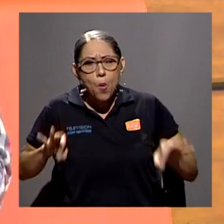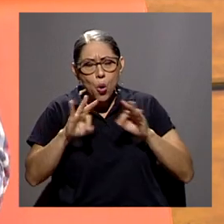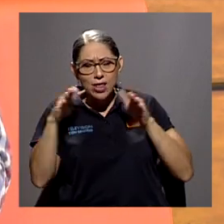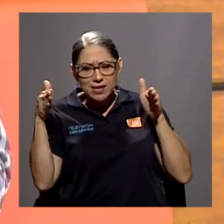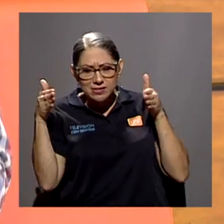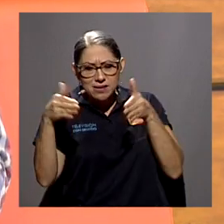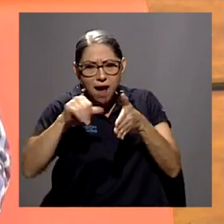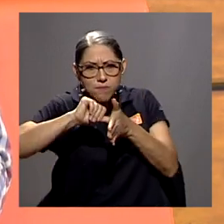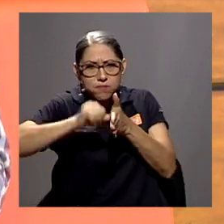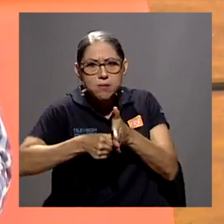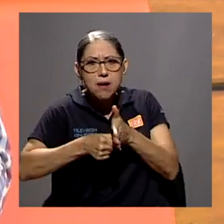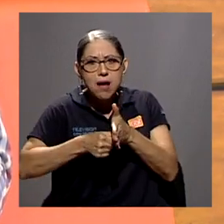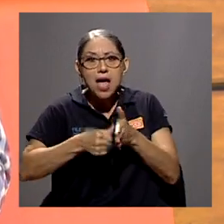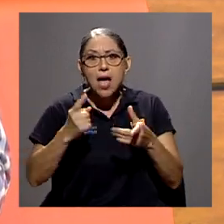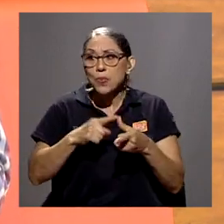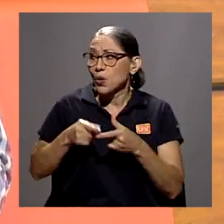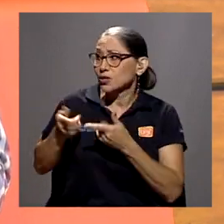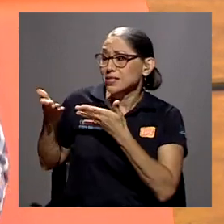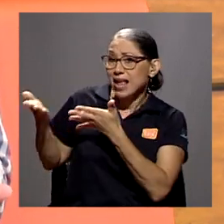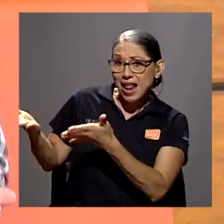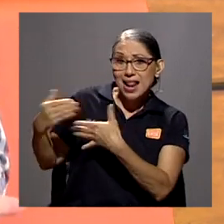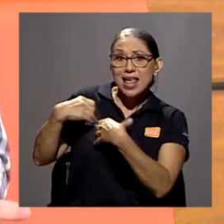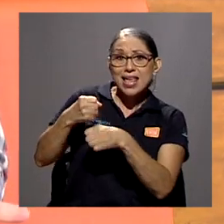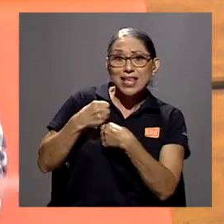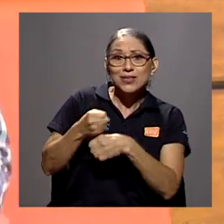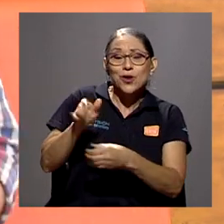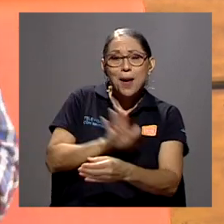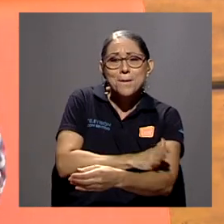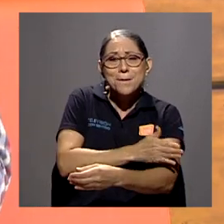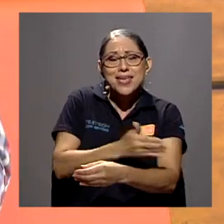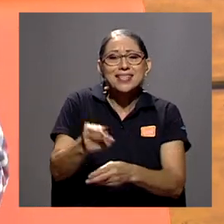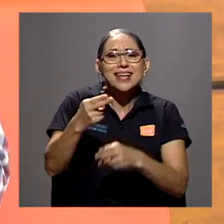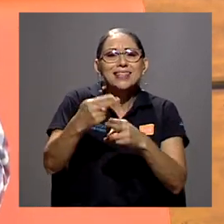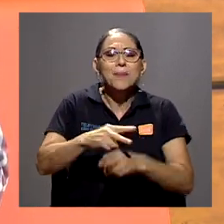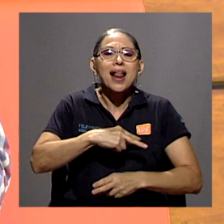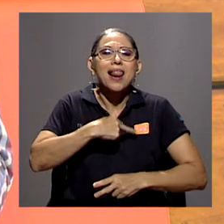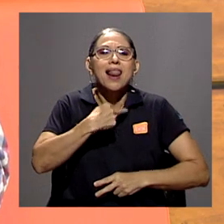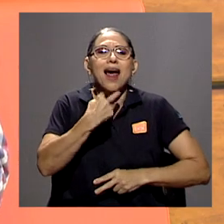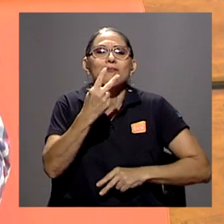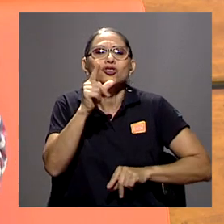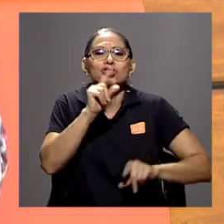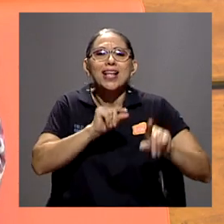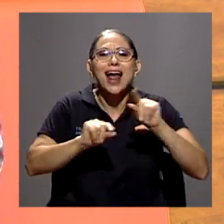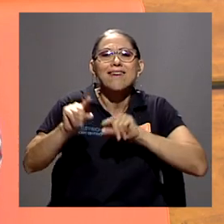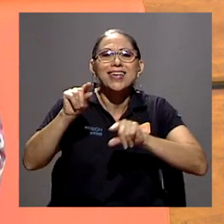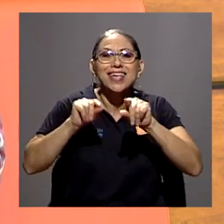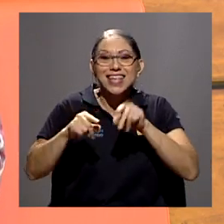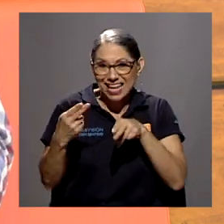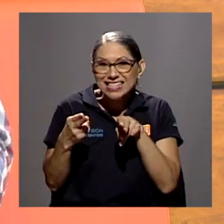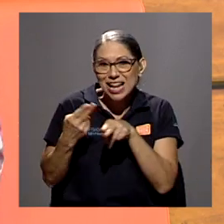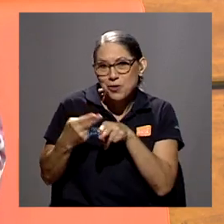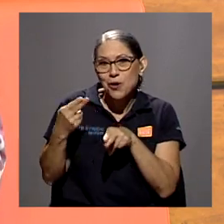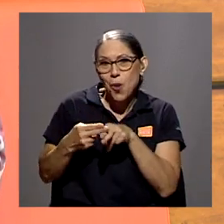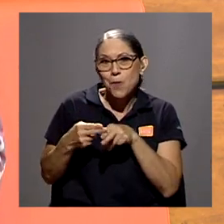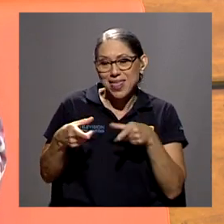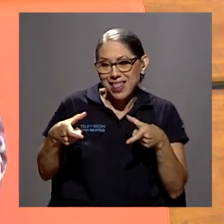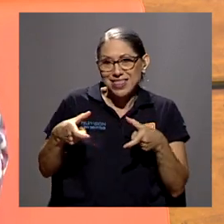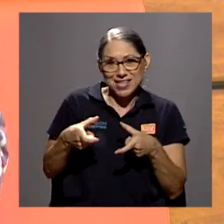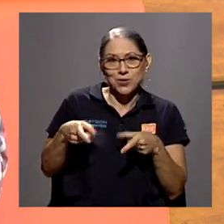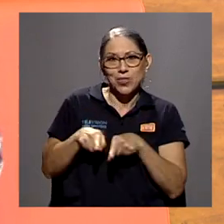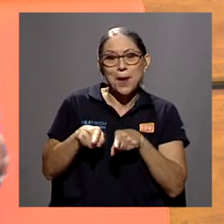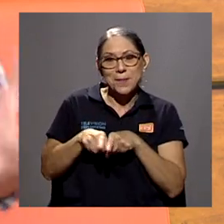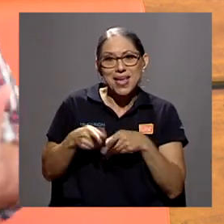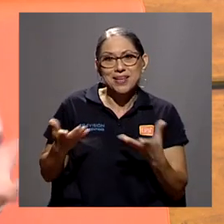maestro propuso componer la pieza la voz del ave que es también el nombre del disco ahora y